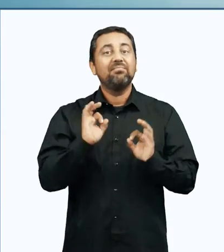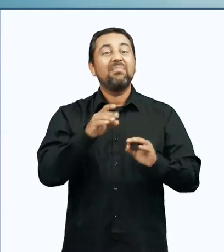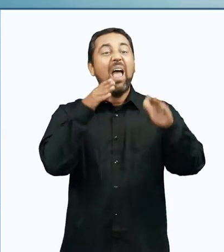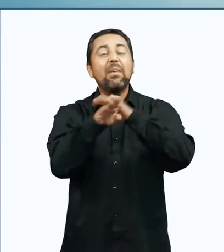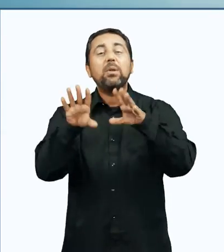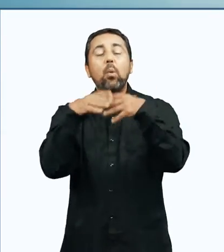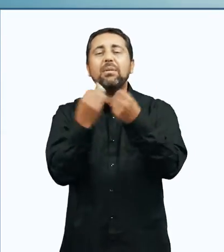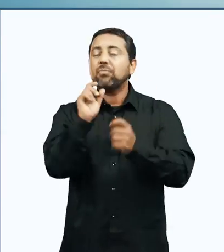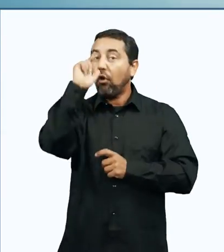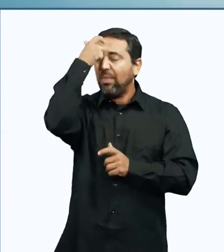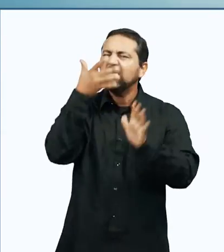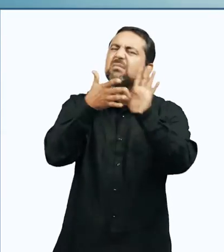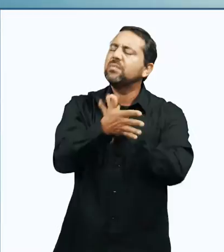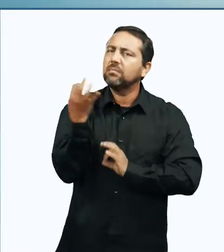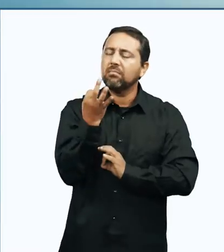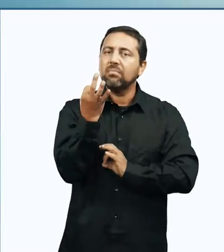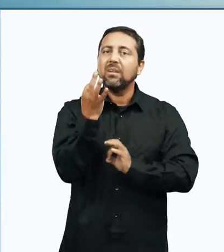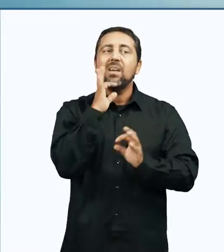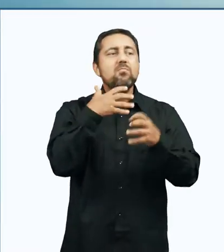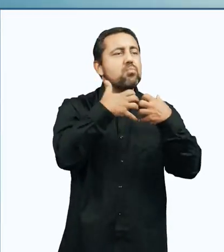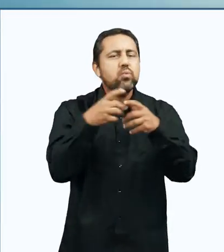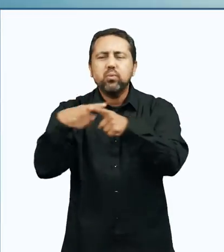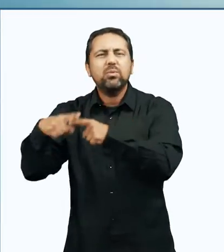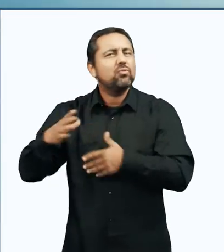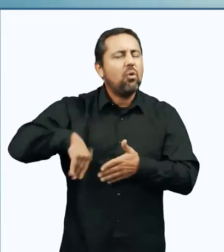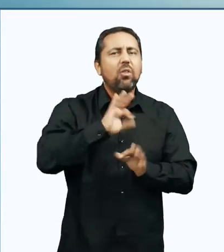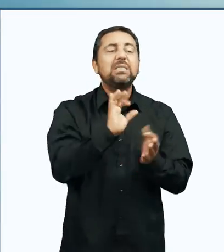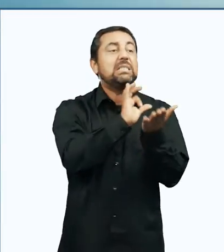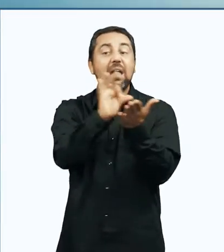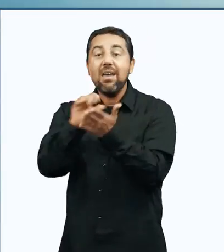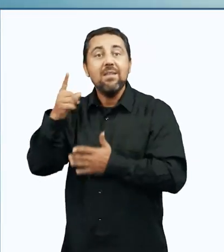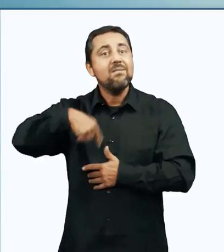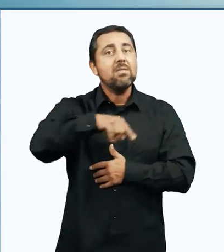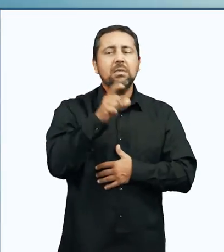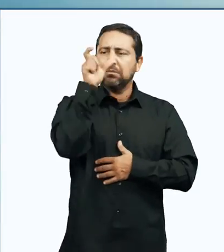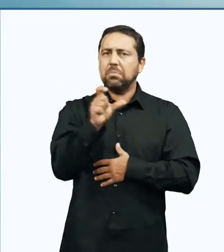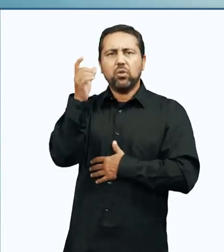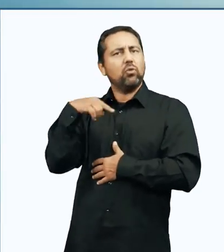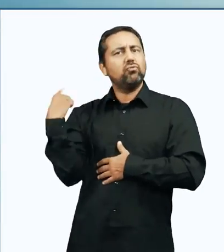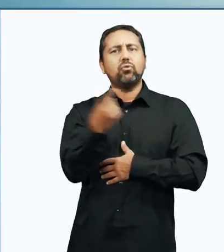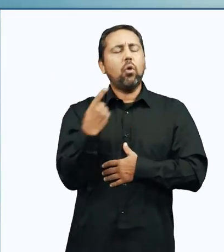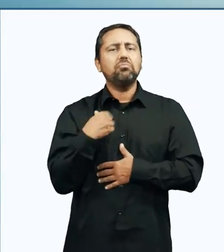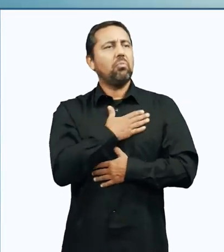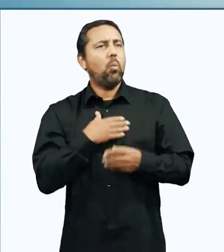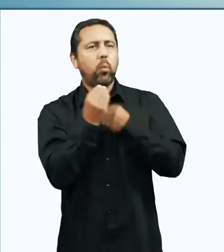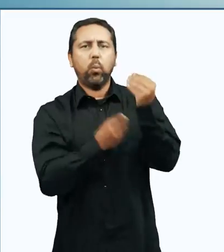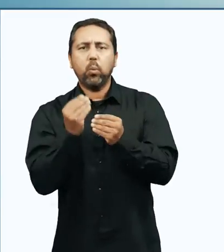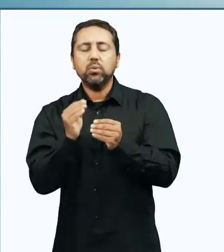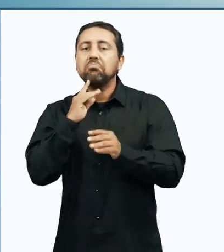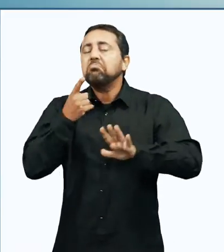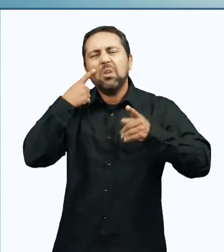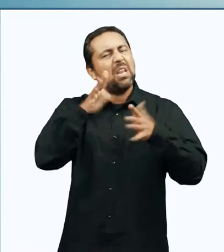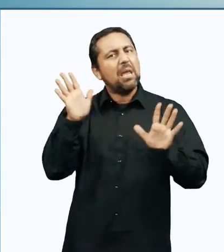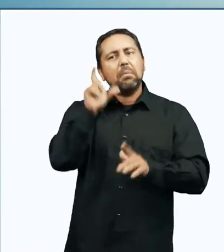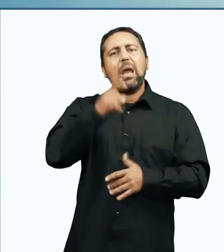el concepto de accesibilidad universal implica que todos los productos y servicios puedan ser disfrutados por todas las personas con